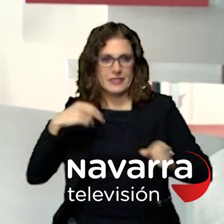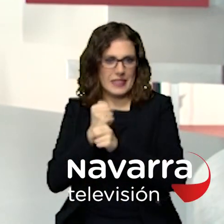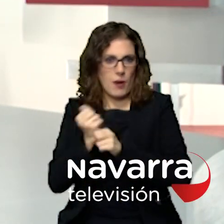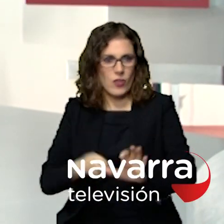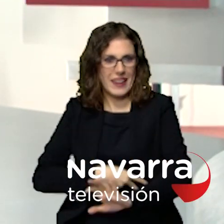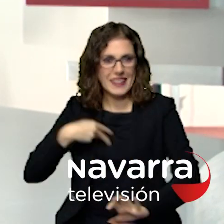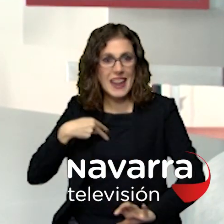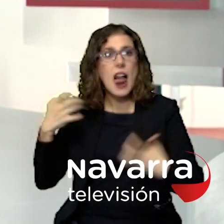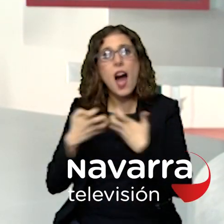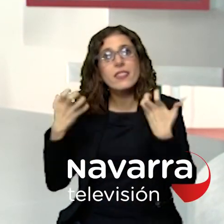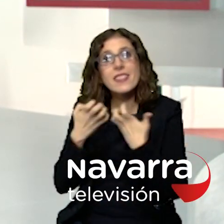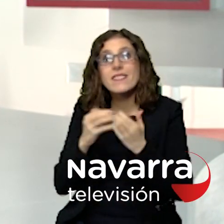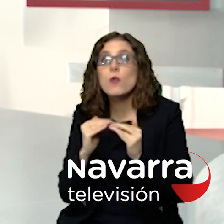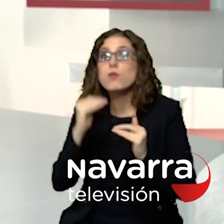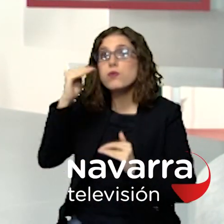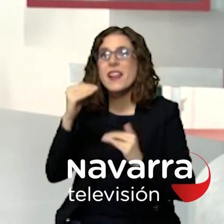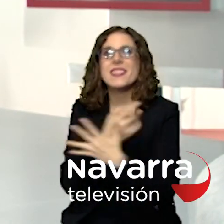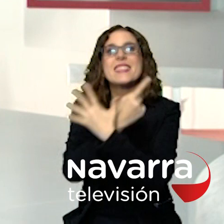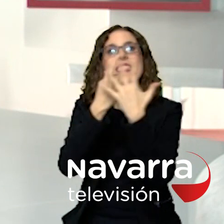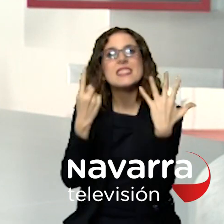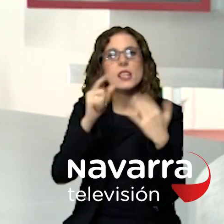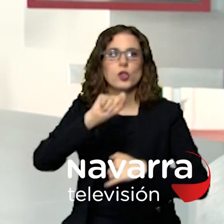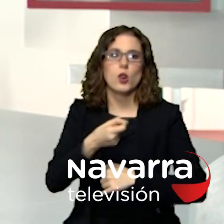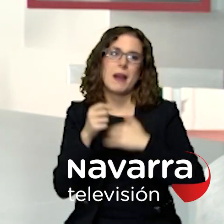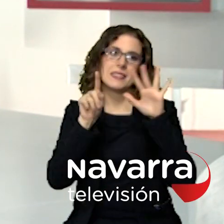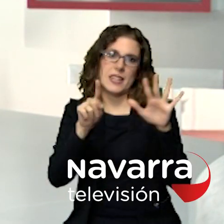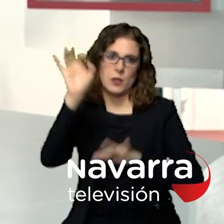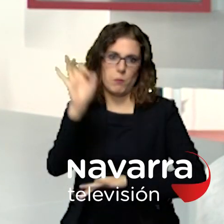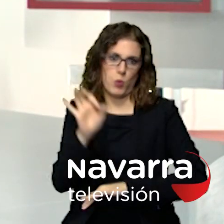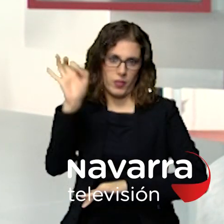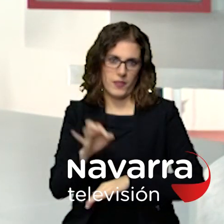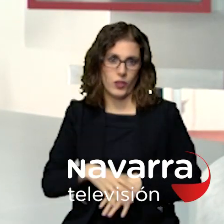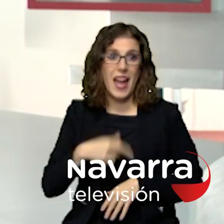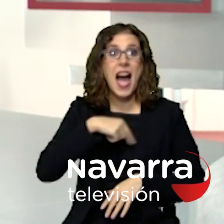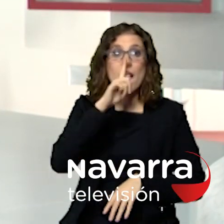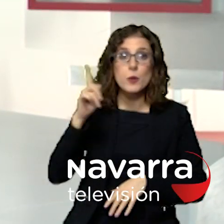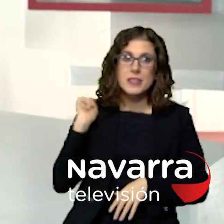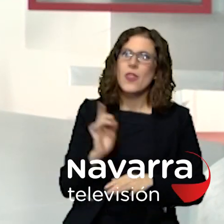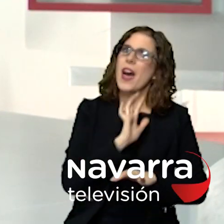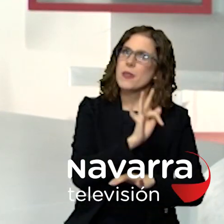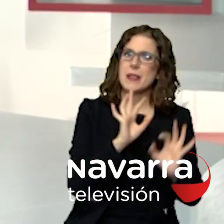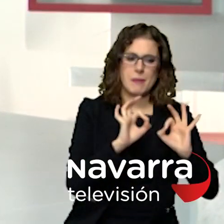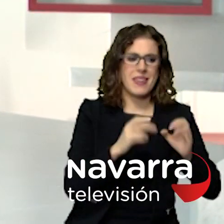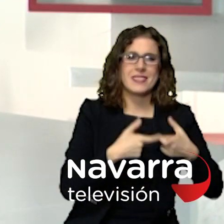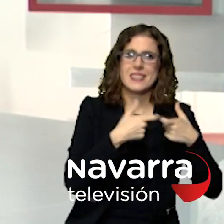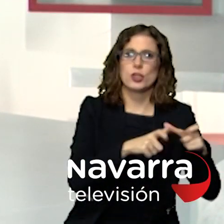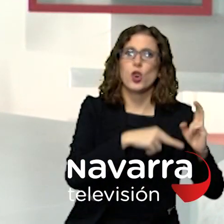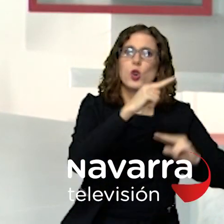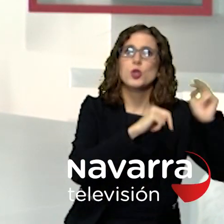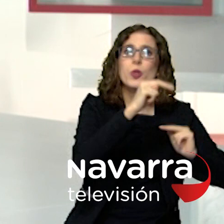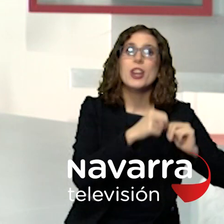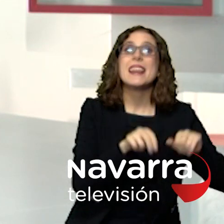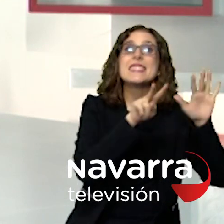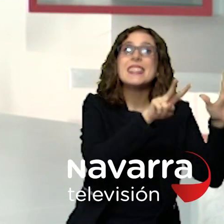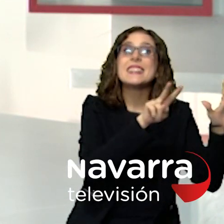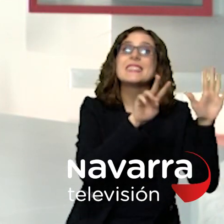siniestralidad ha aumentado un 16,6%. En 2018, además, el sector de la construcción registró en Navarra 79 como una